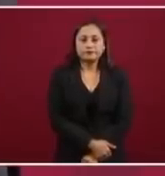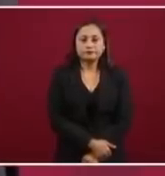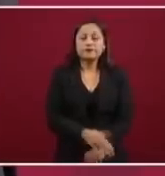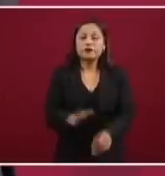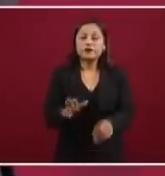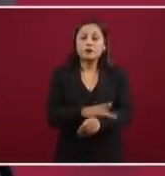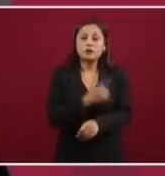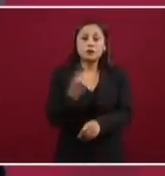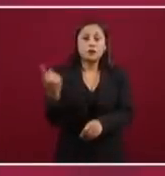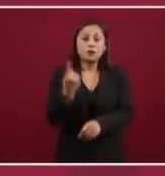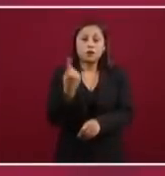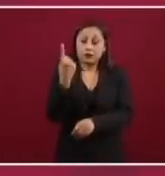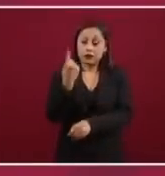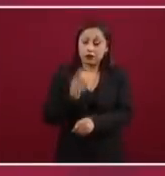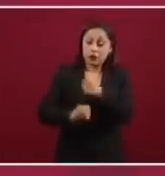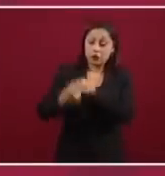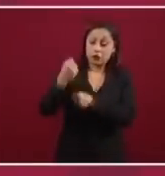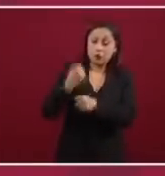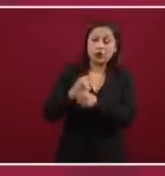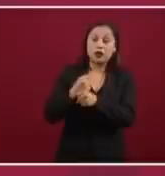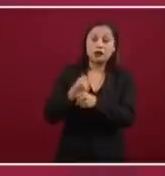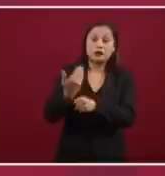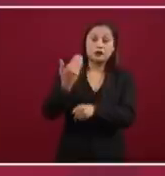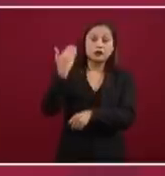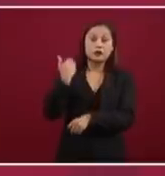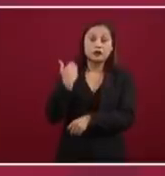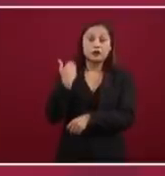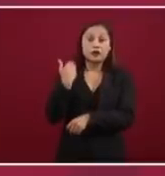el año pasado en publicidad